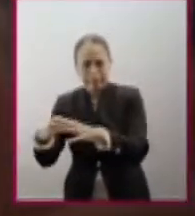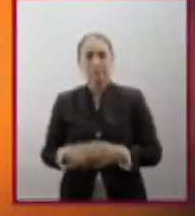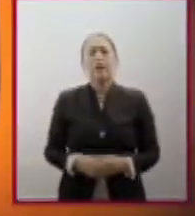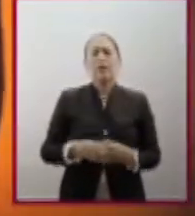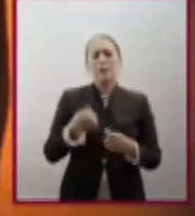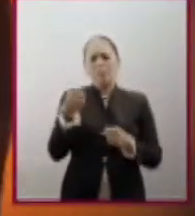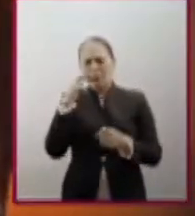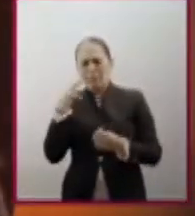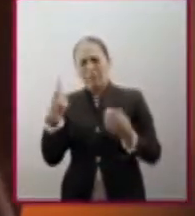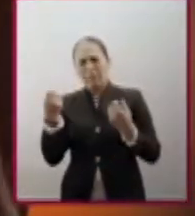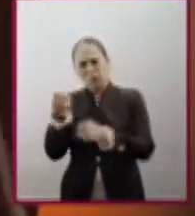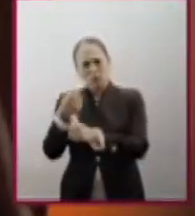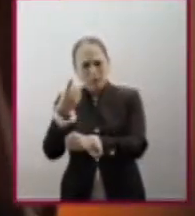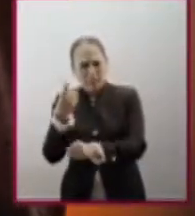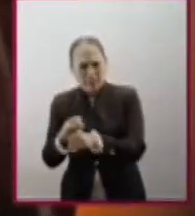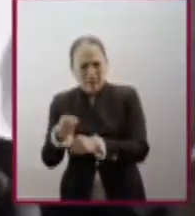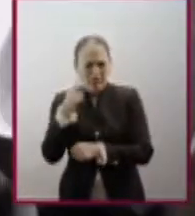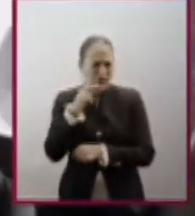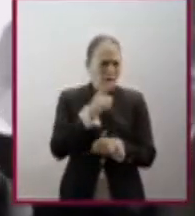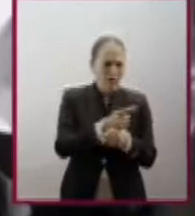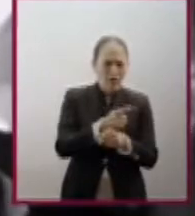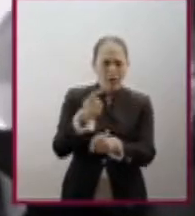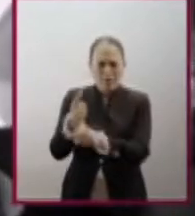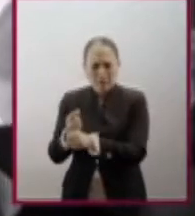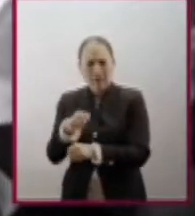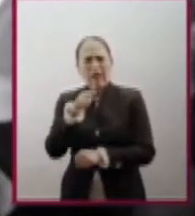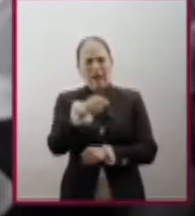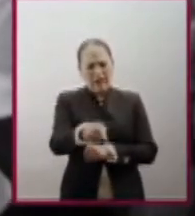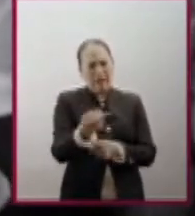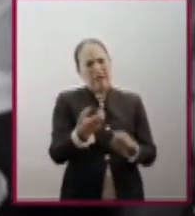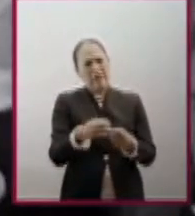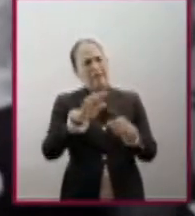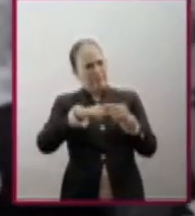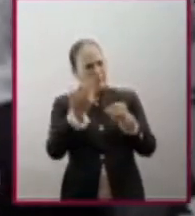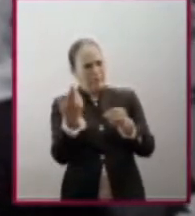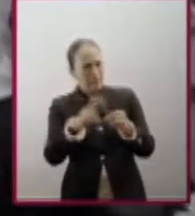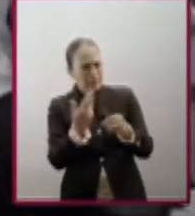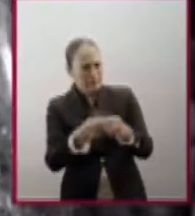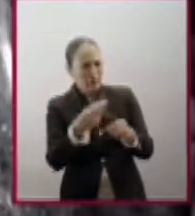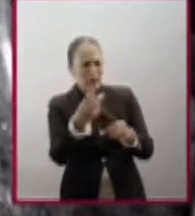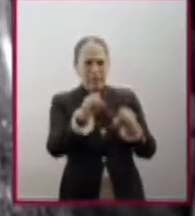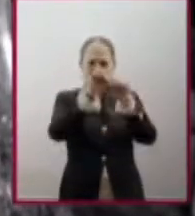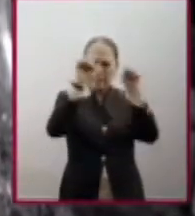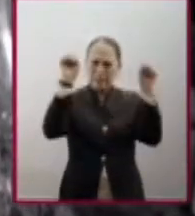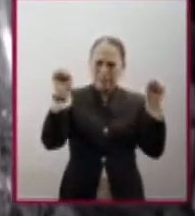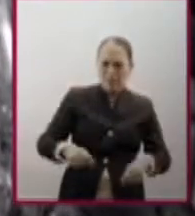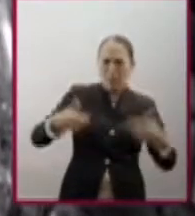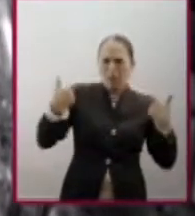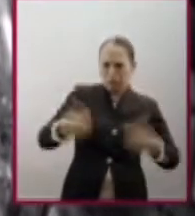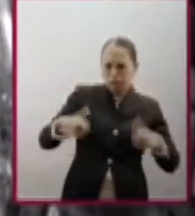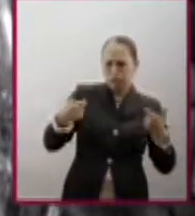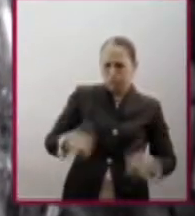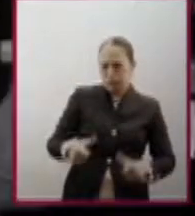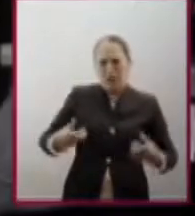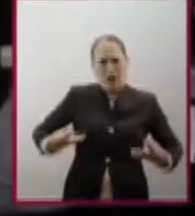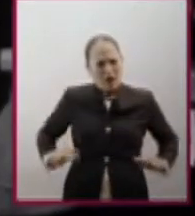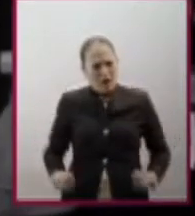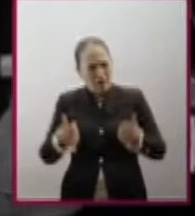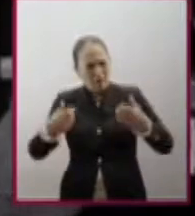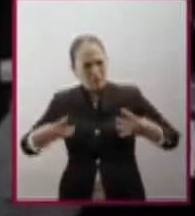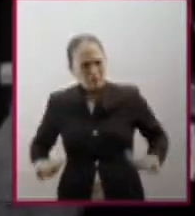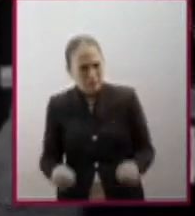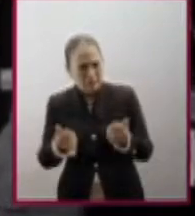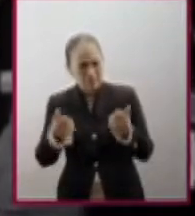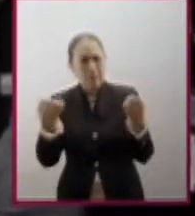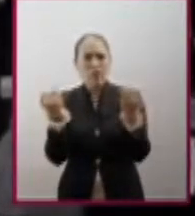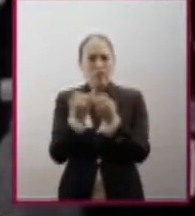Algunas sociedades vieron que con el refresco de cola llegaba un sistema económico injusto, derrochador, que atontaba a la gente o que incluso